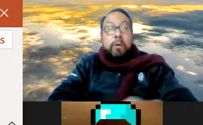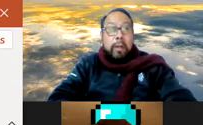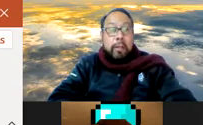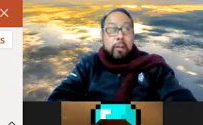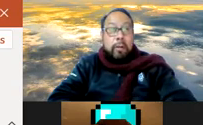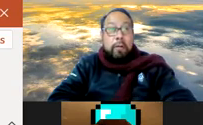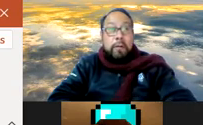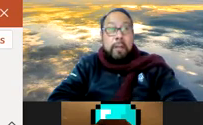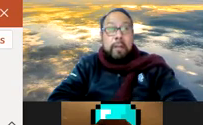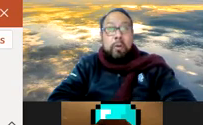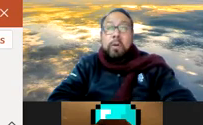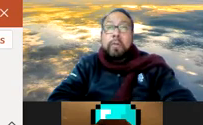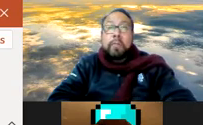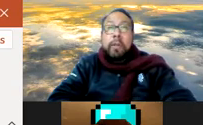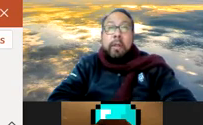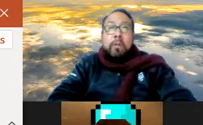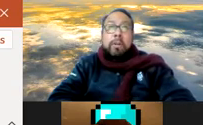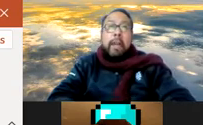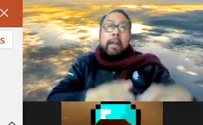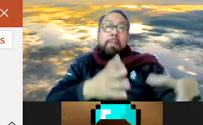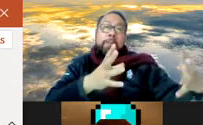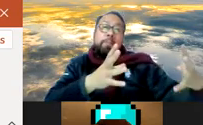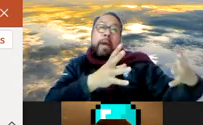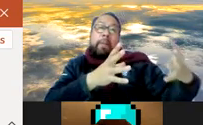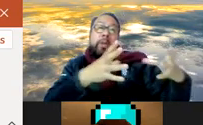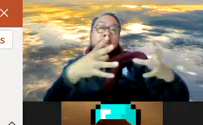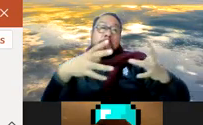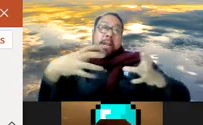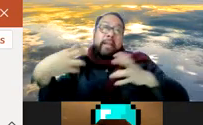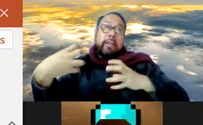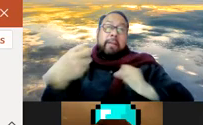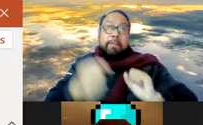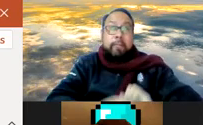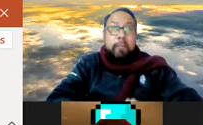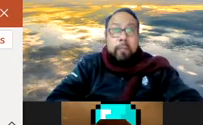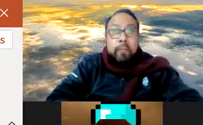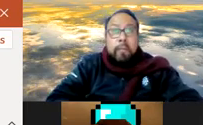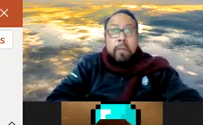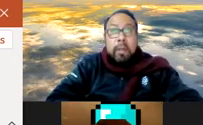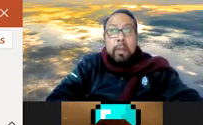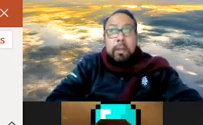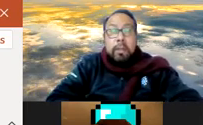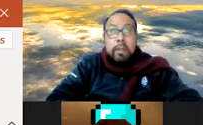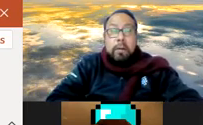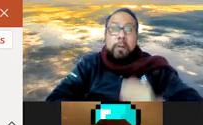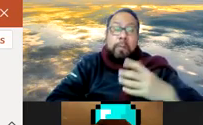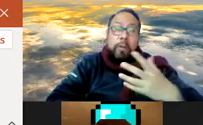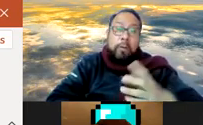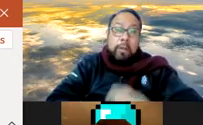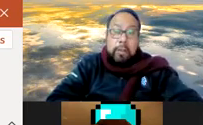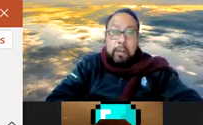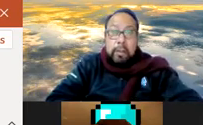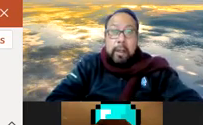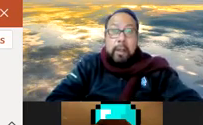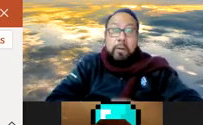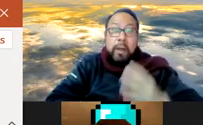creadas por organizaciones con fines de lucro, entonces traen al maravilloso ponente y dicen, híjole, pues no